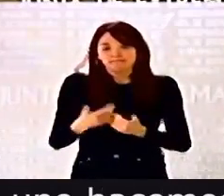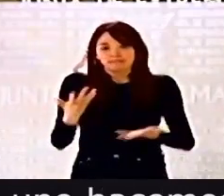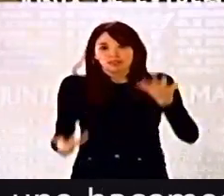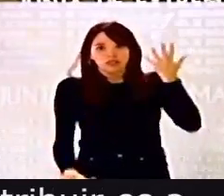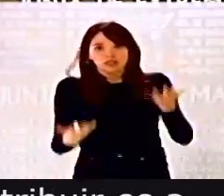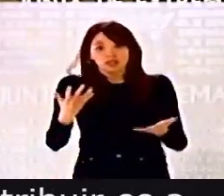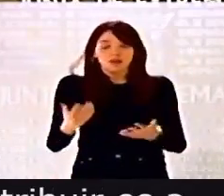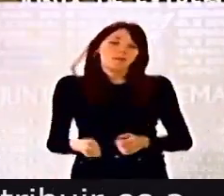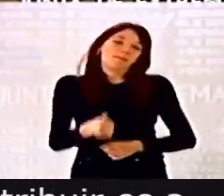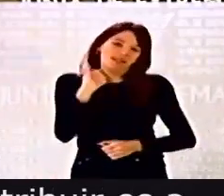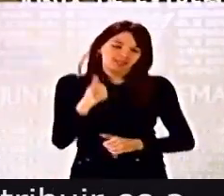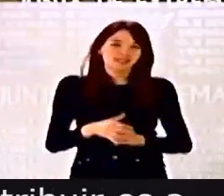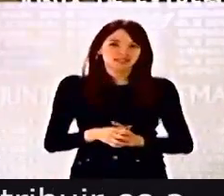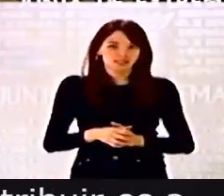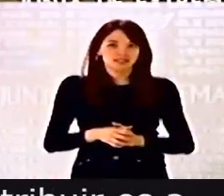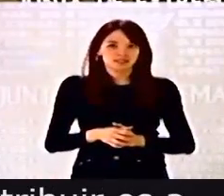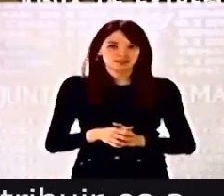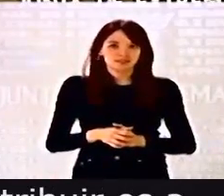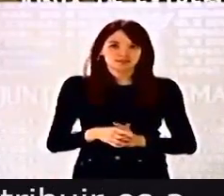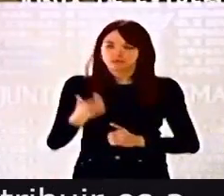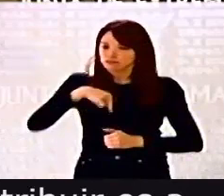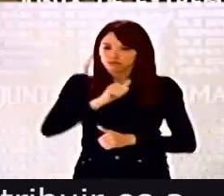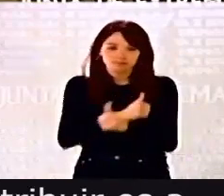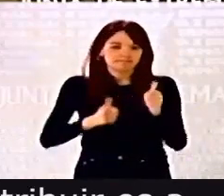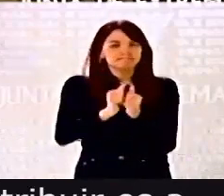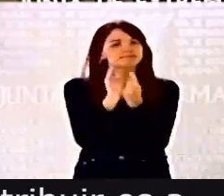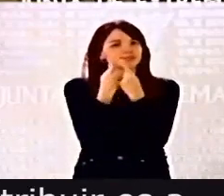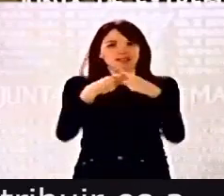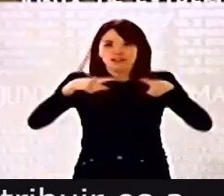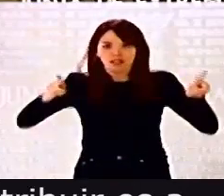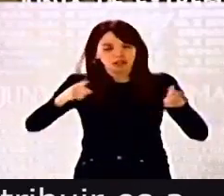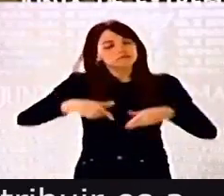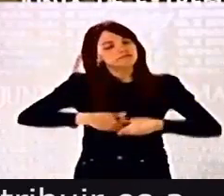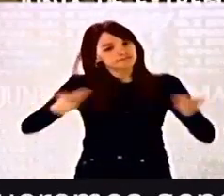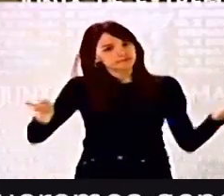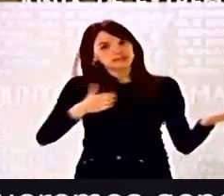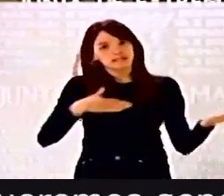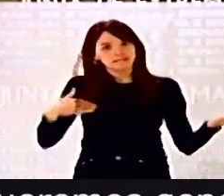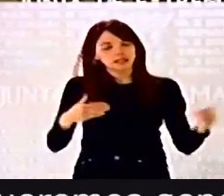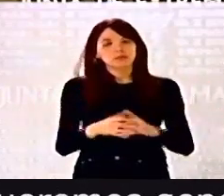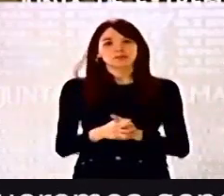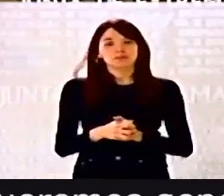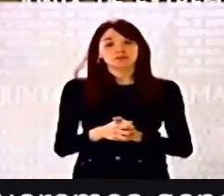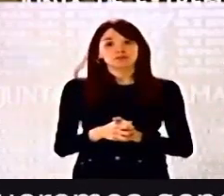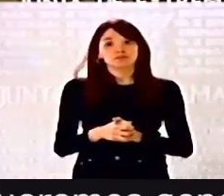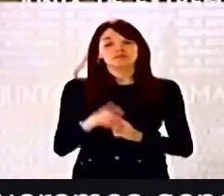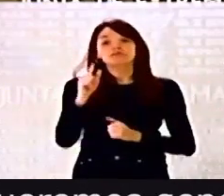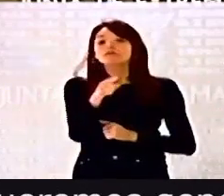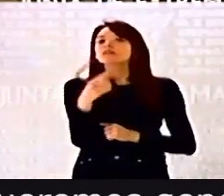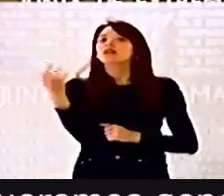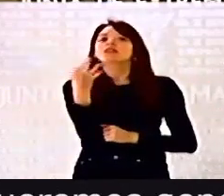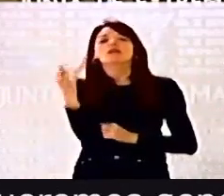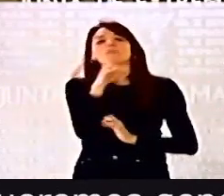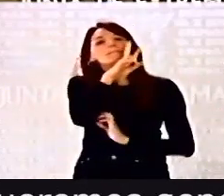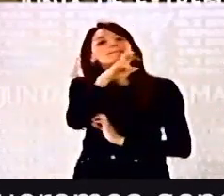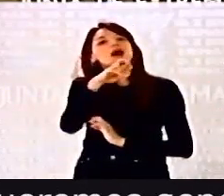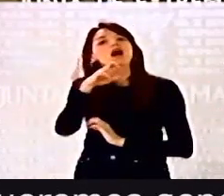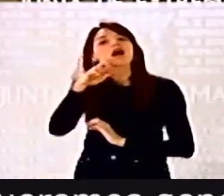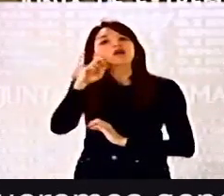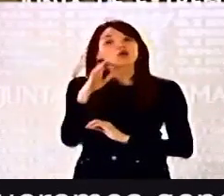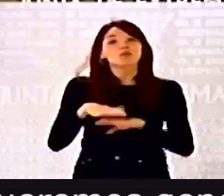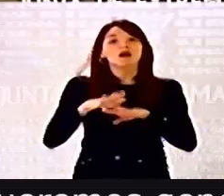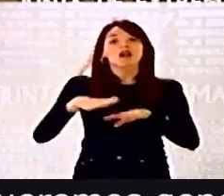inseguridad, que es lo contrario a lo que queremos generar. La seguridad sanitaria y turística debe ser un valor del destino de